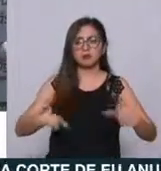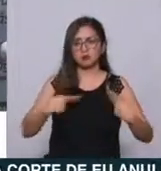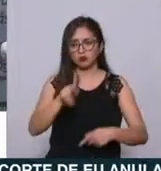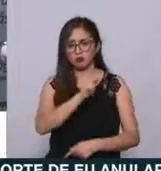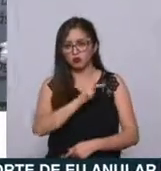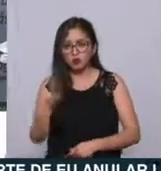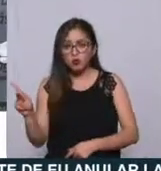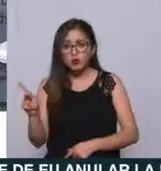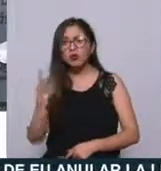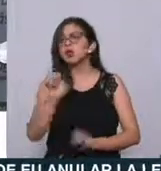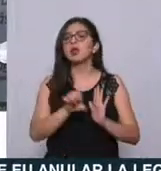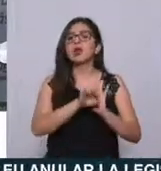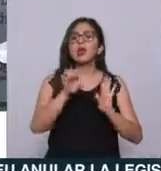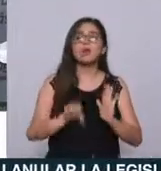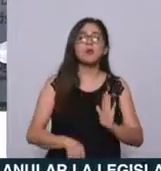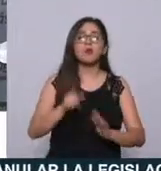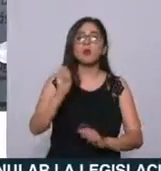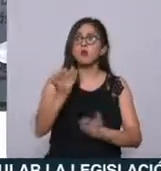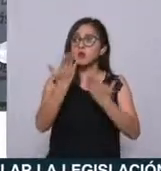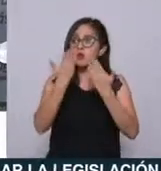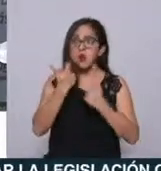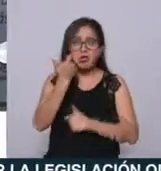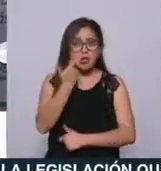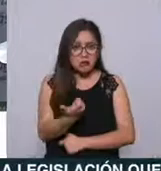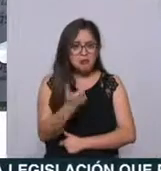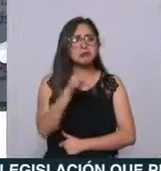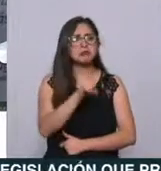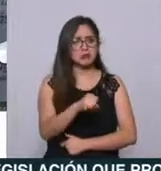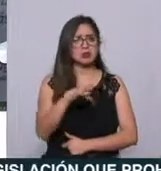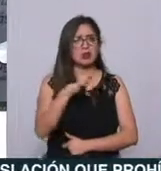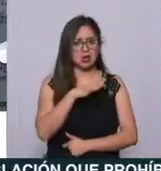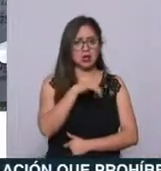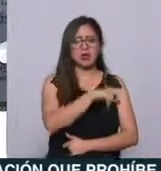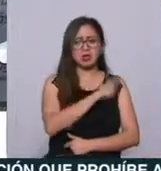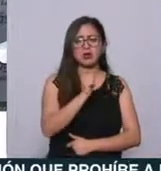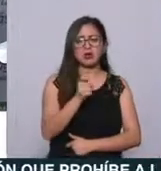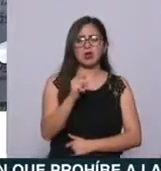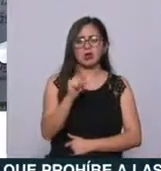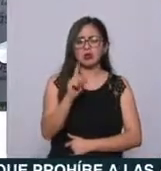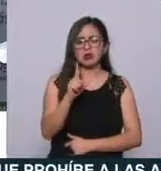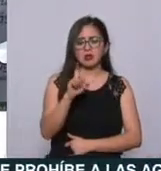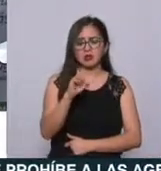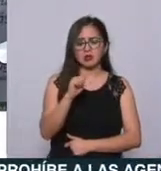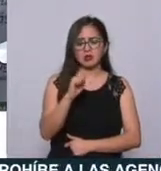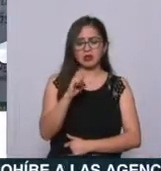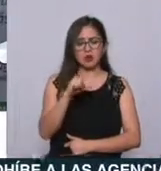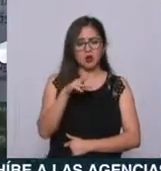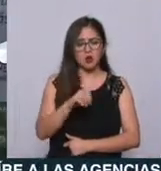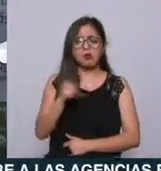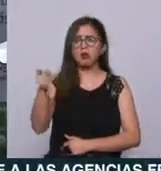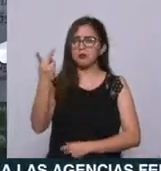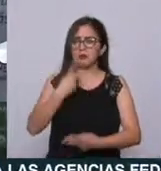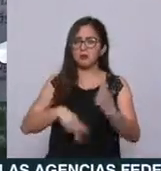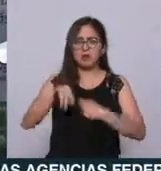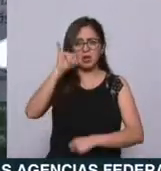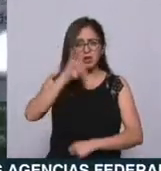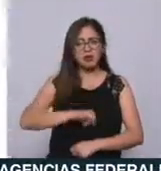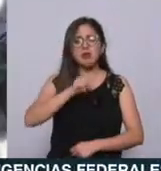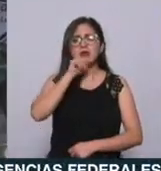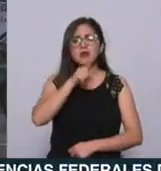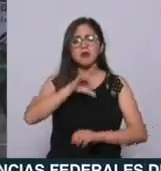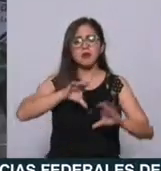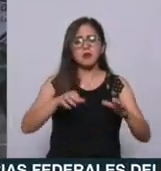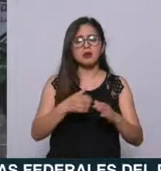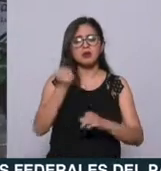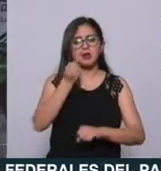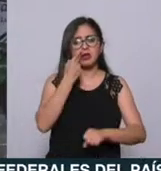es eso de que no había dinero para pagarles o algo. El dinero está gente de Telecom, llegaron sus jefes, aquí hay personal también de la Secretaría del